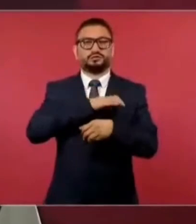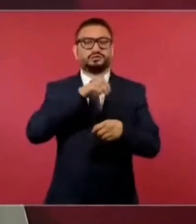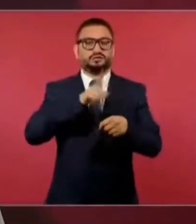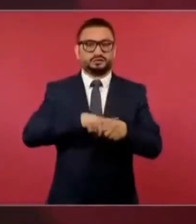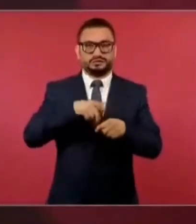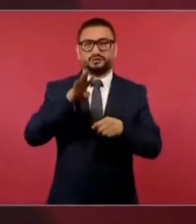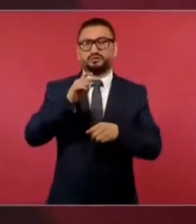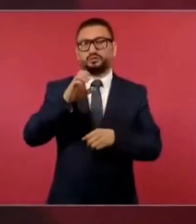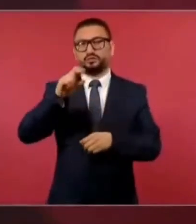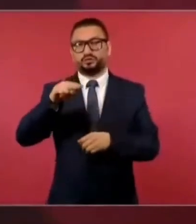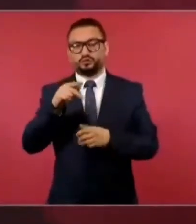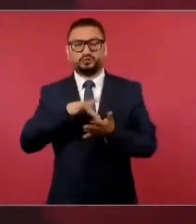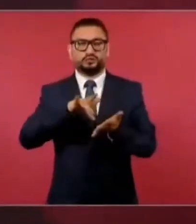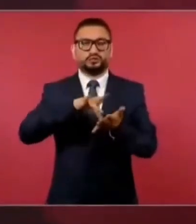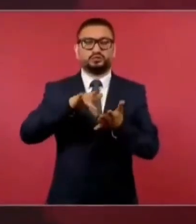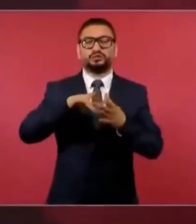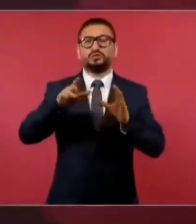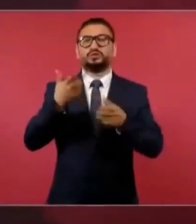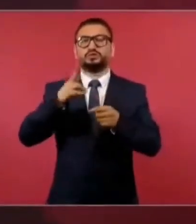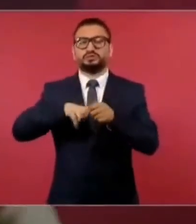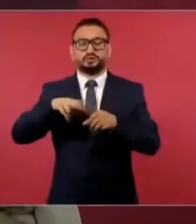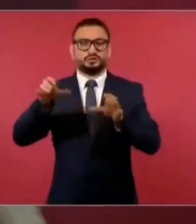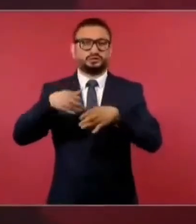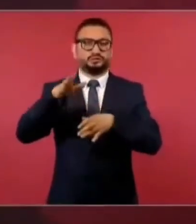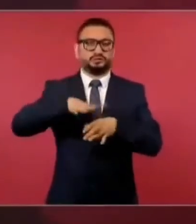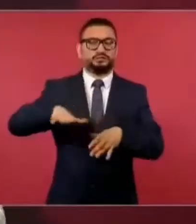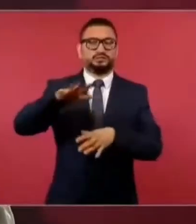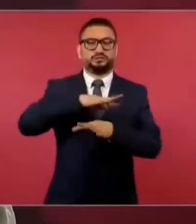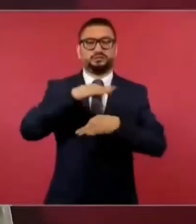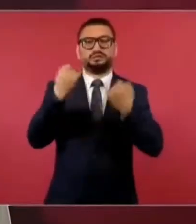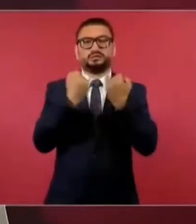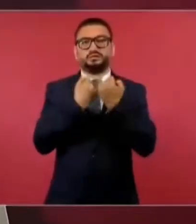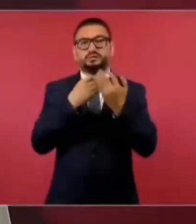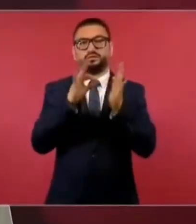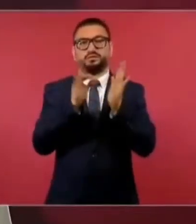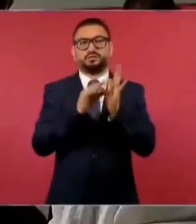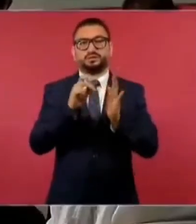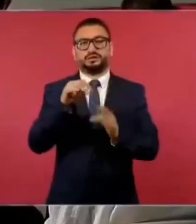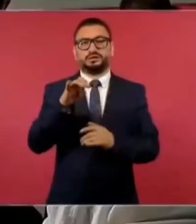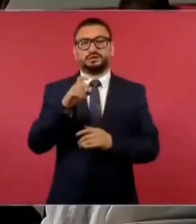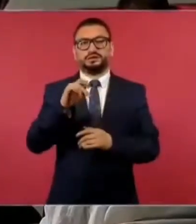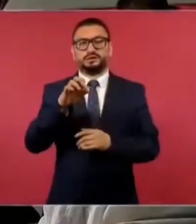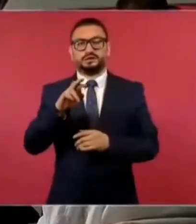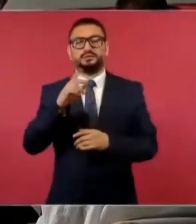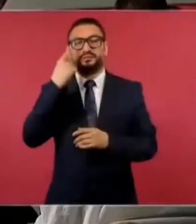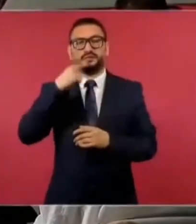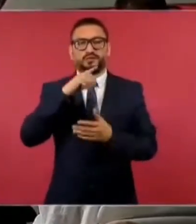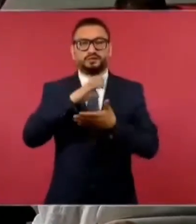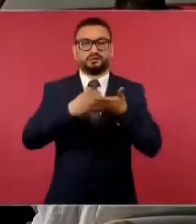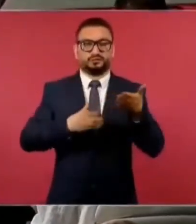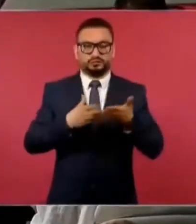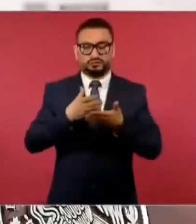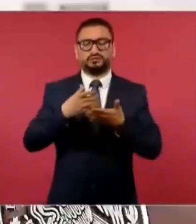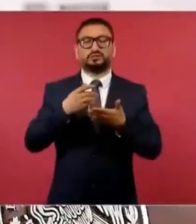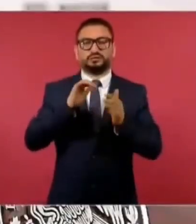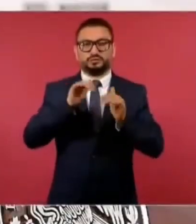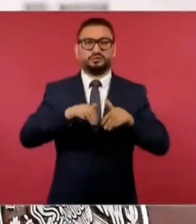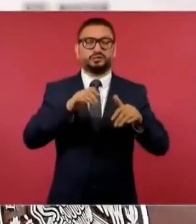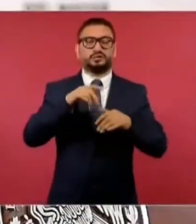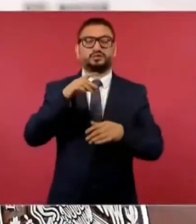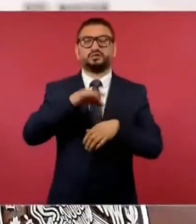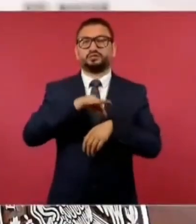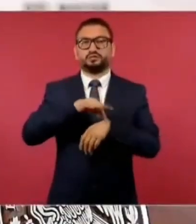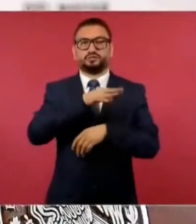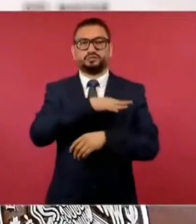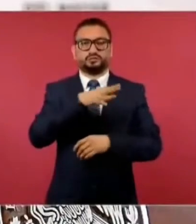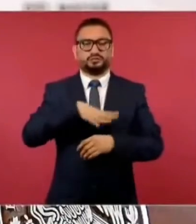hospitales comunitarios básicos e integrales y el punto en el ENAR para los contratos de médicos generales para